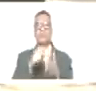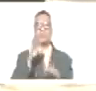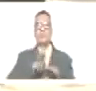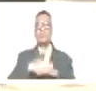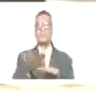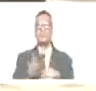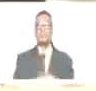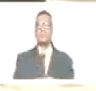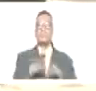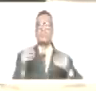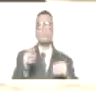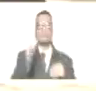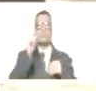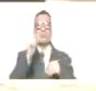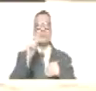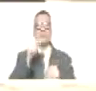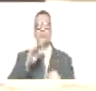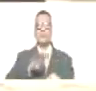una espinita allí.